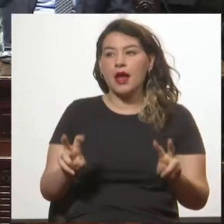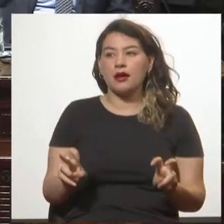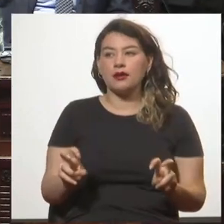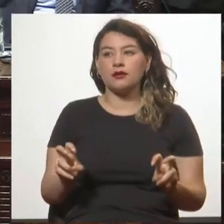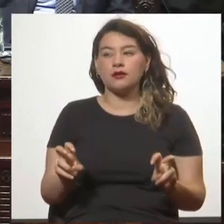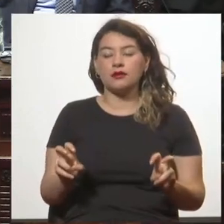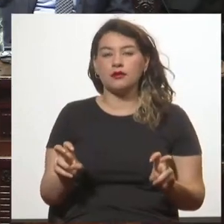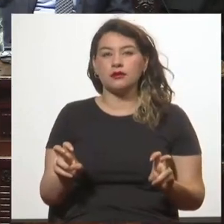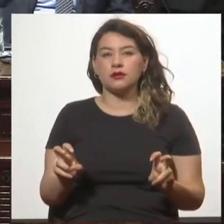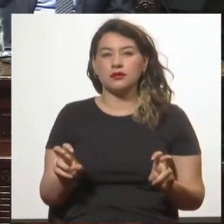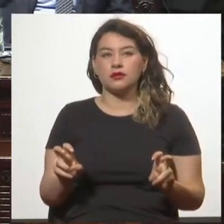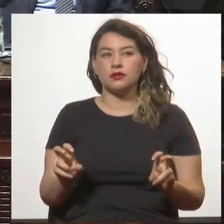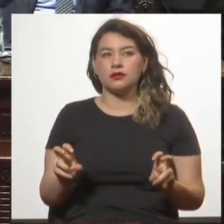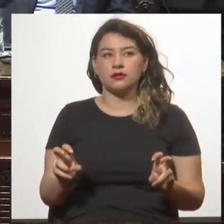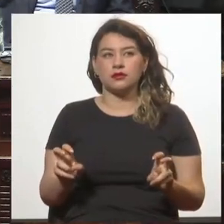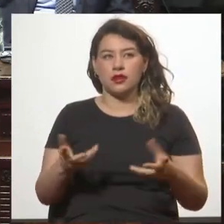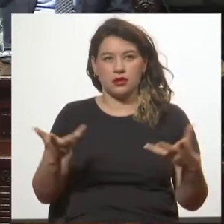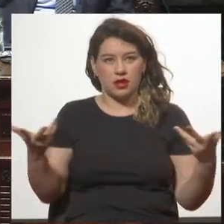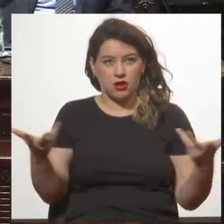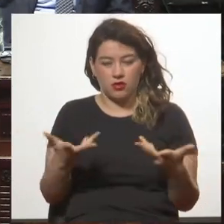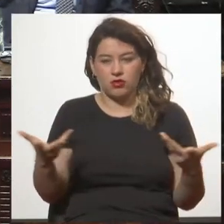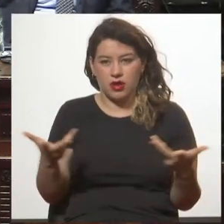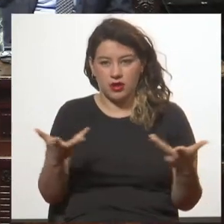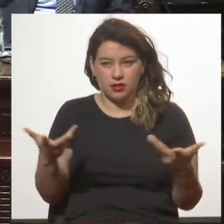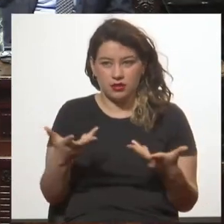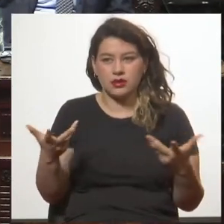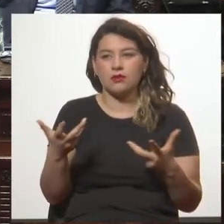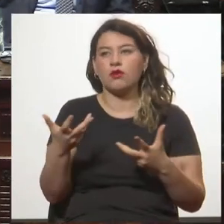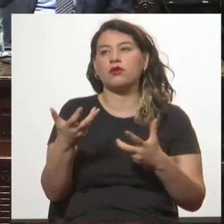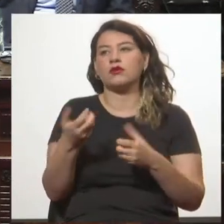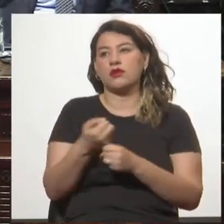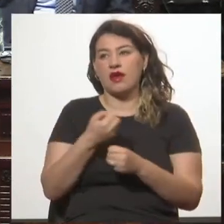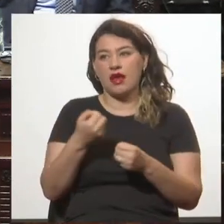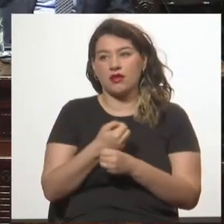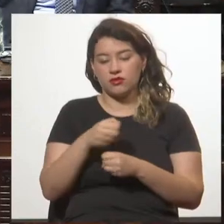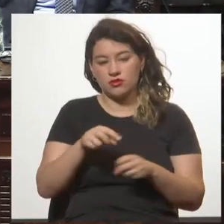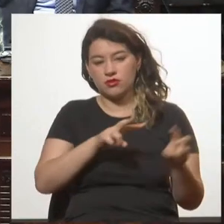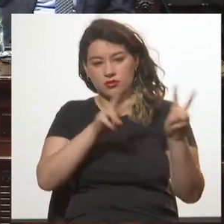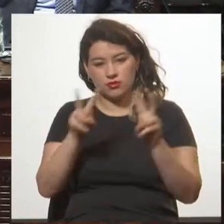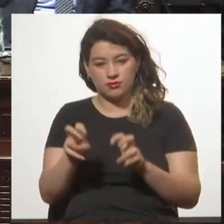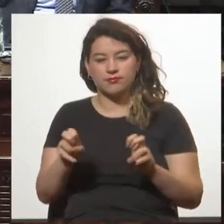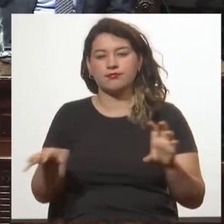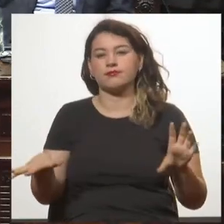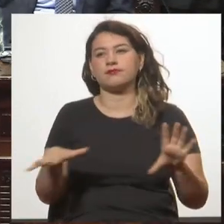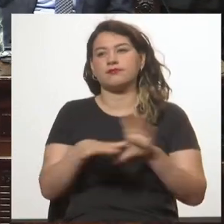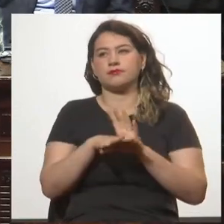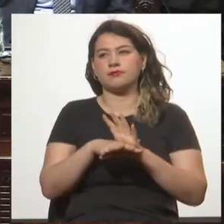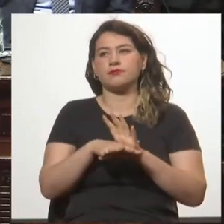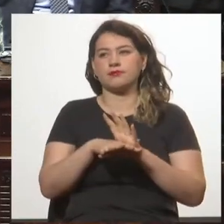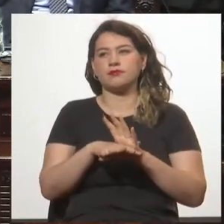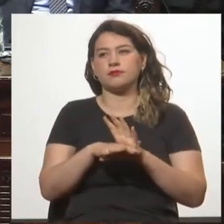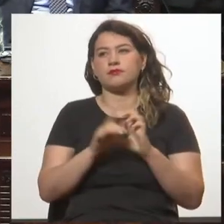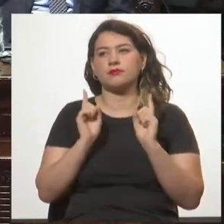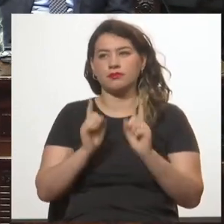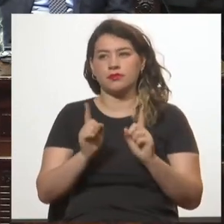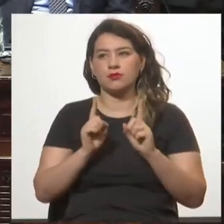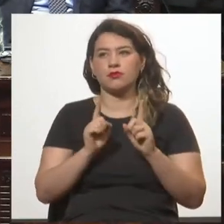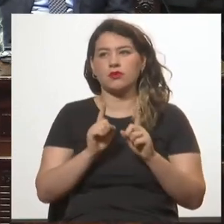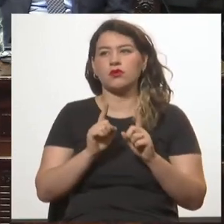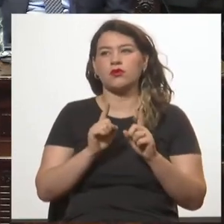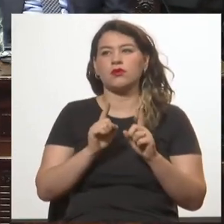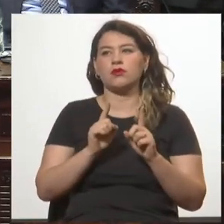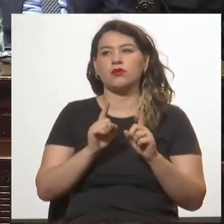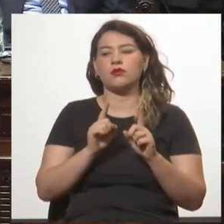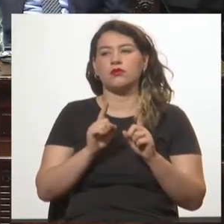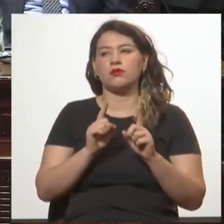se llevando adelante en esta sesión sea precisamente el motivo de la convocatoria